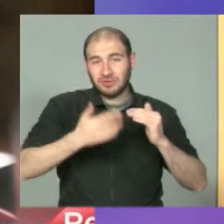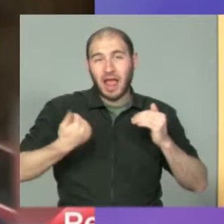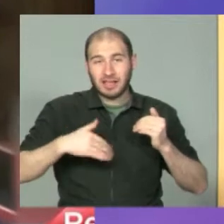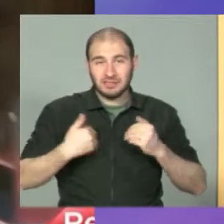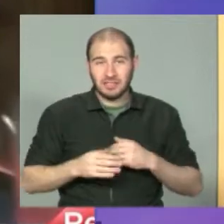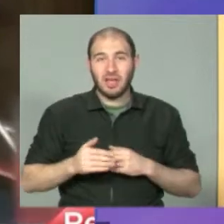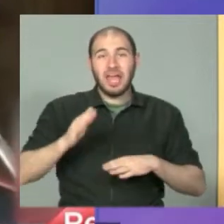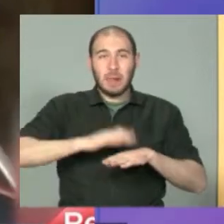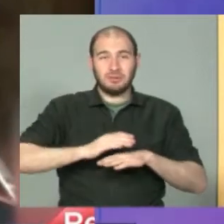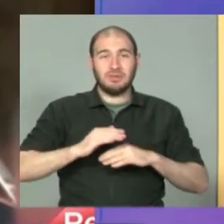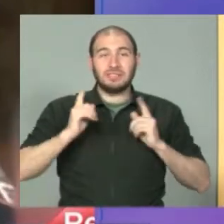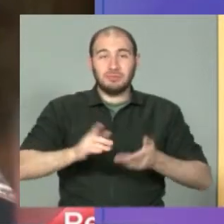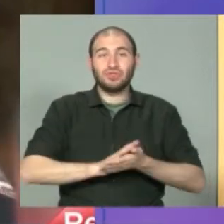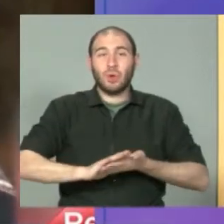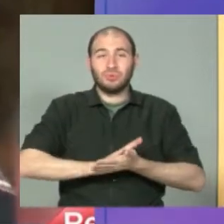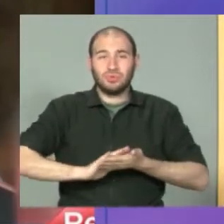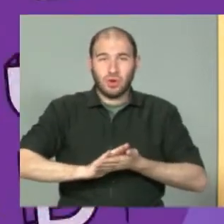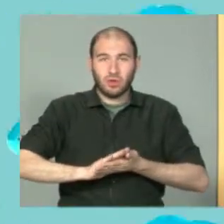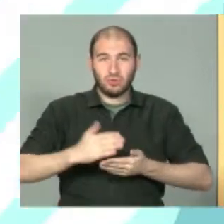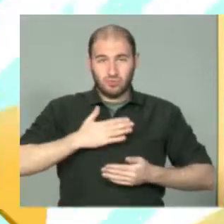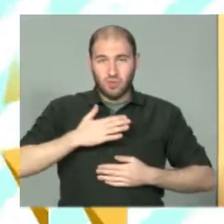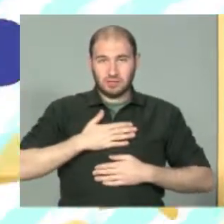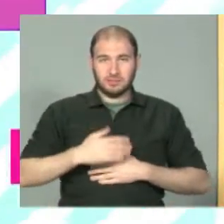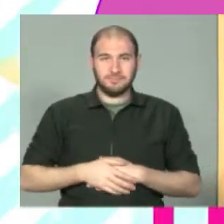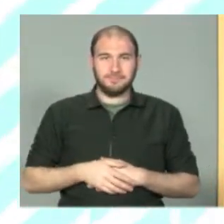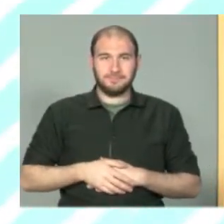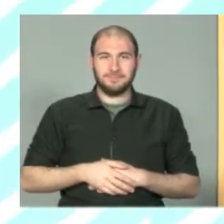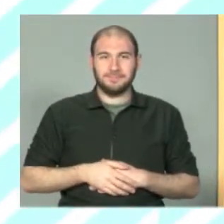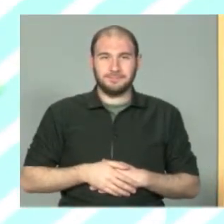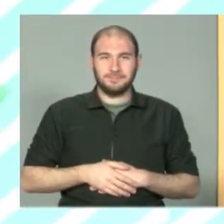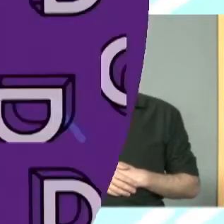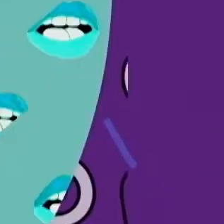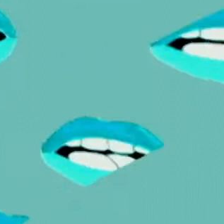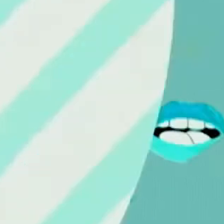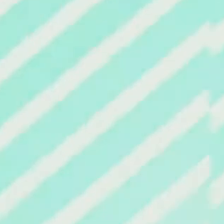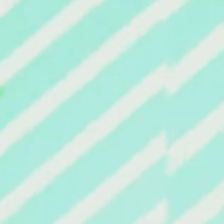y la responsabilidad para solucionarlo es nuestra.